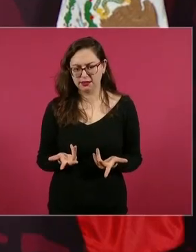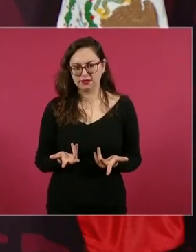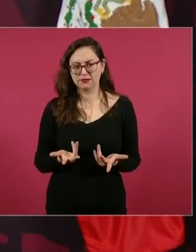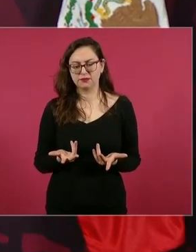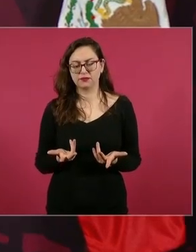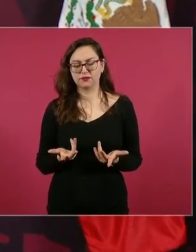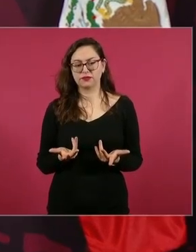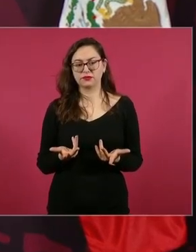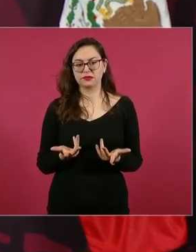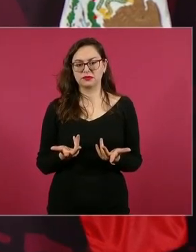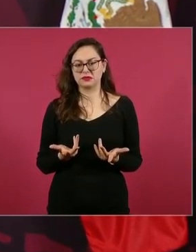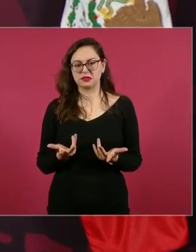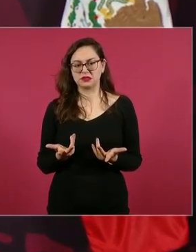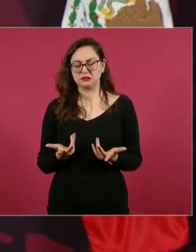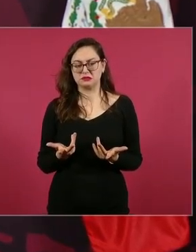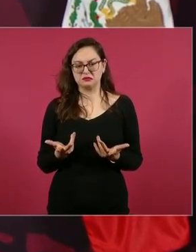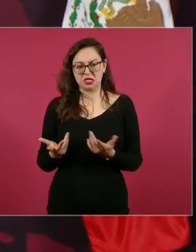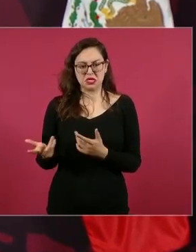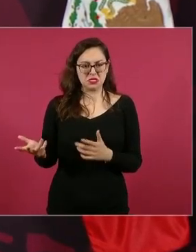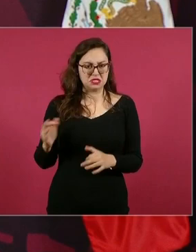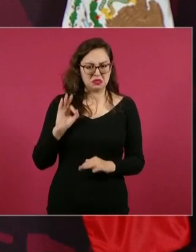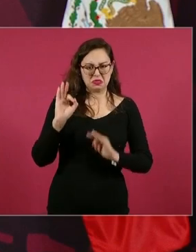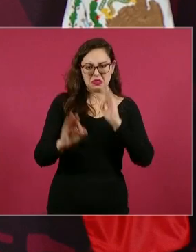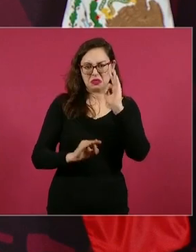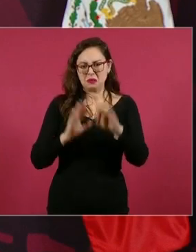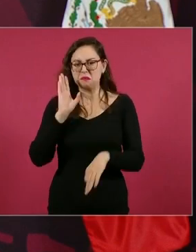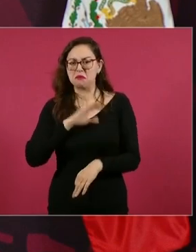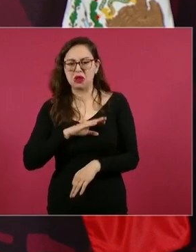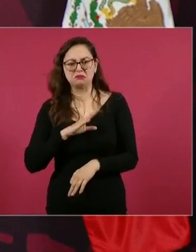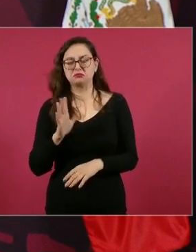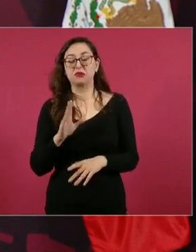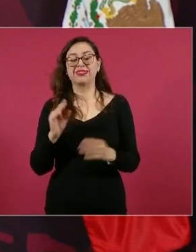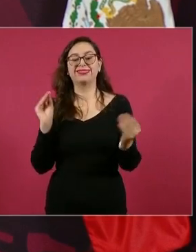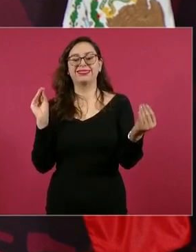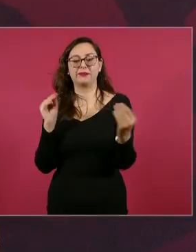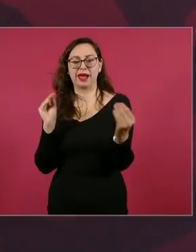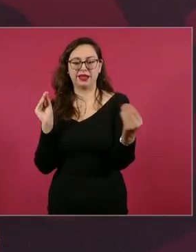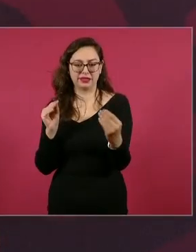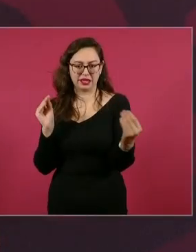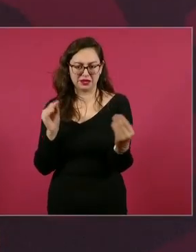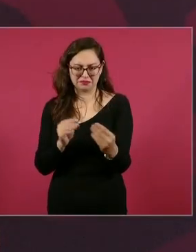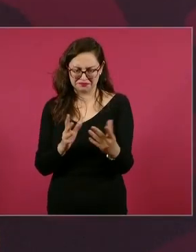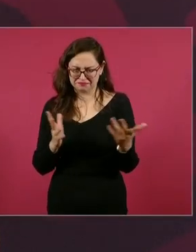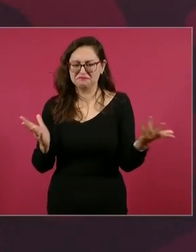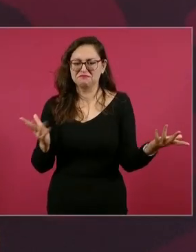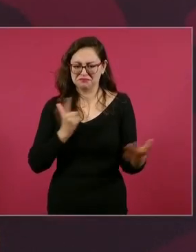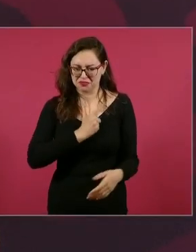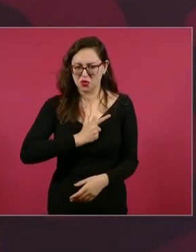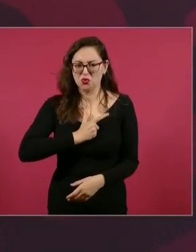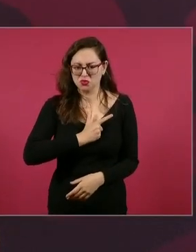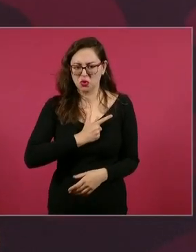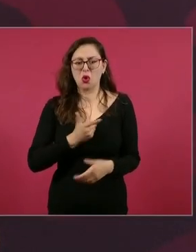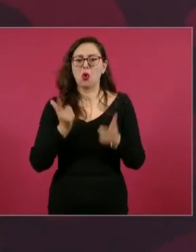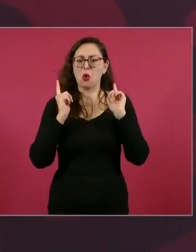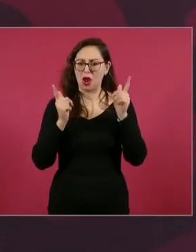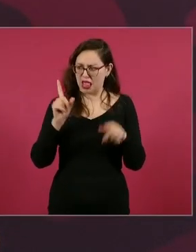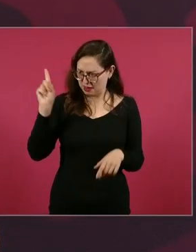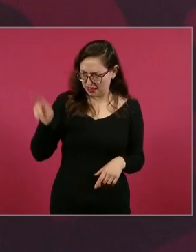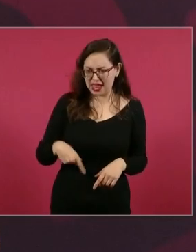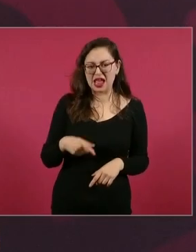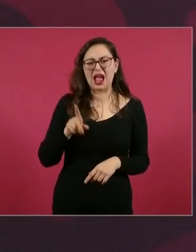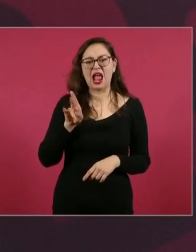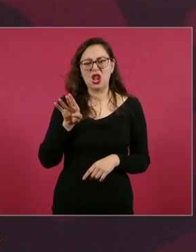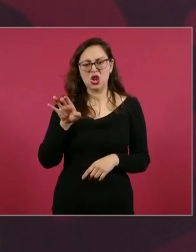este nos maltratamos Sencillamente debatimos a mí me gustaría debatir con Luis y debatir con